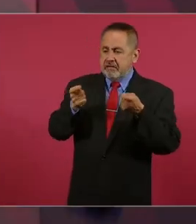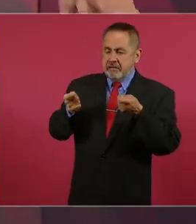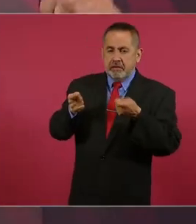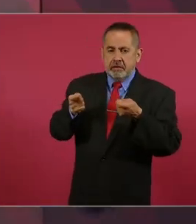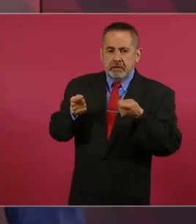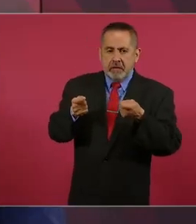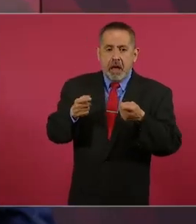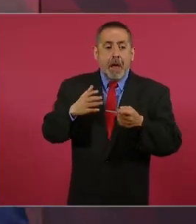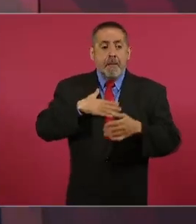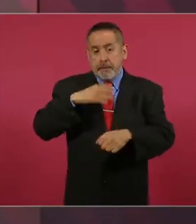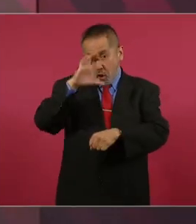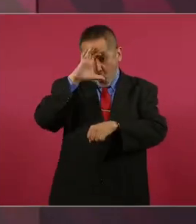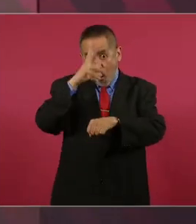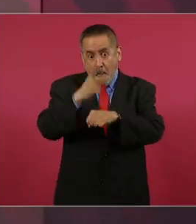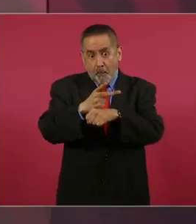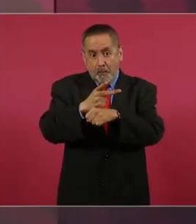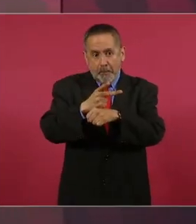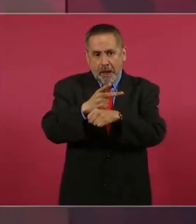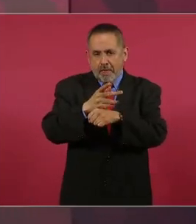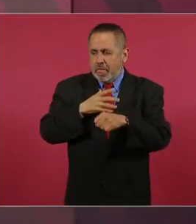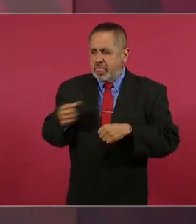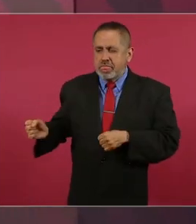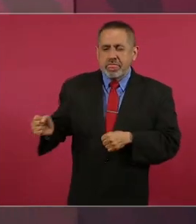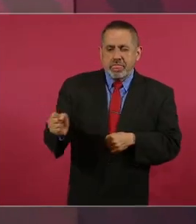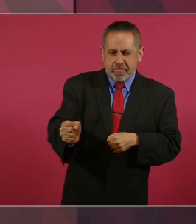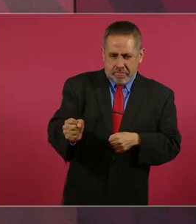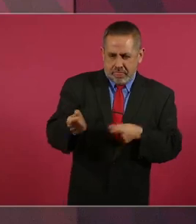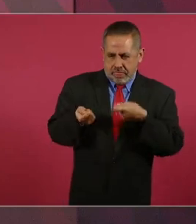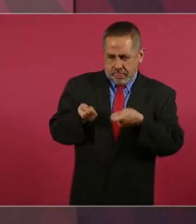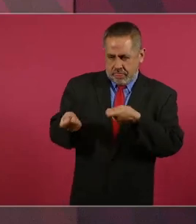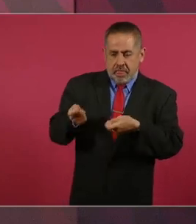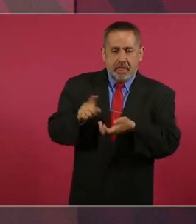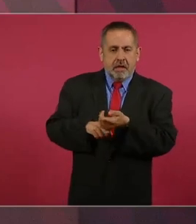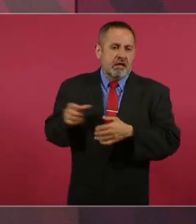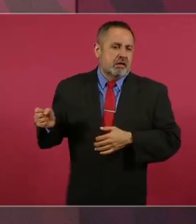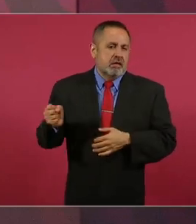Puso a su compadre Manuel González,